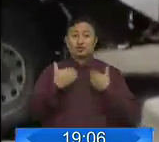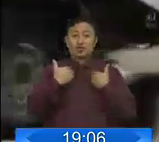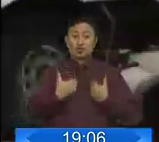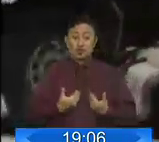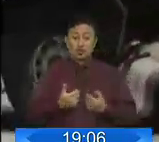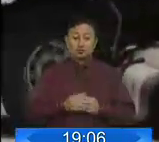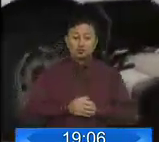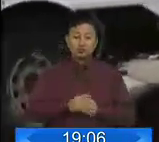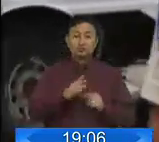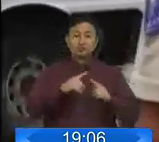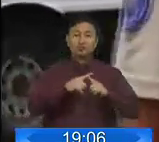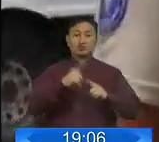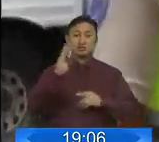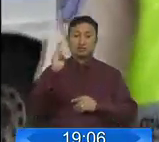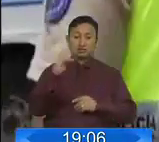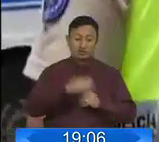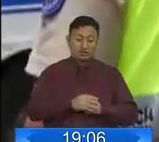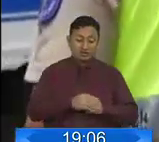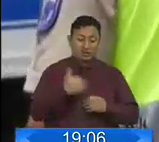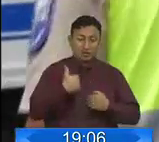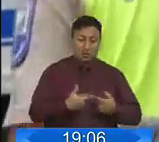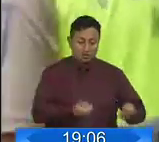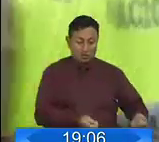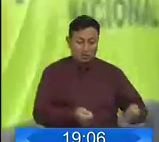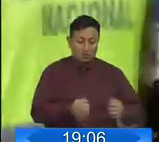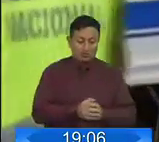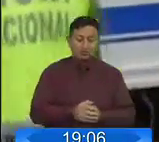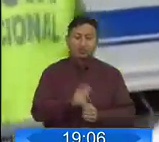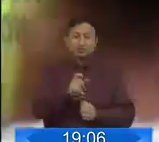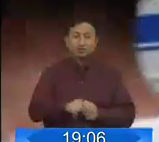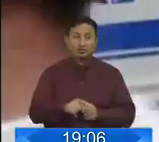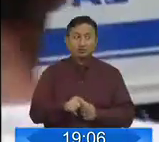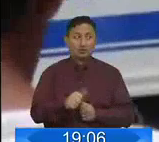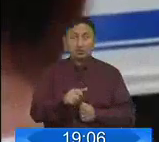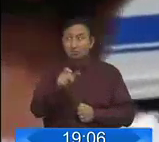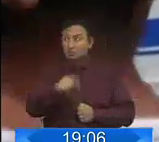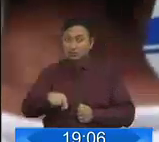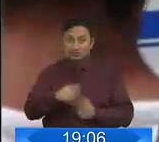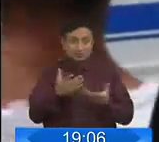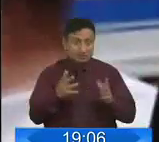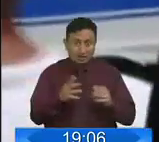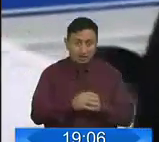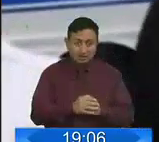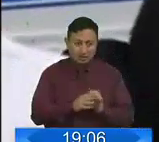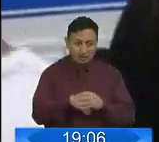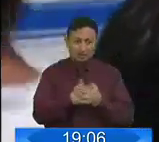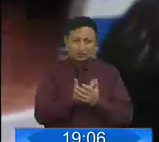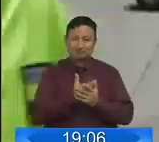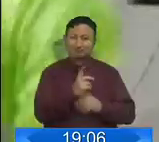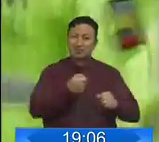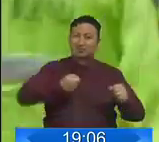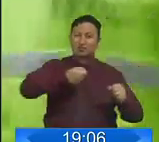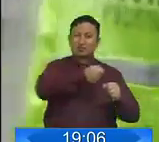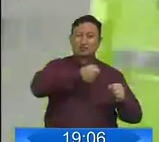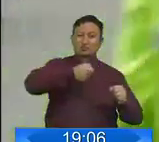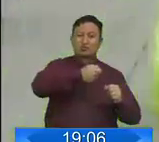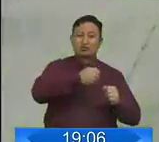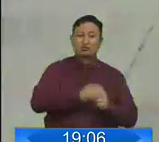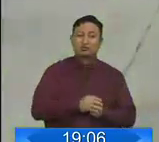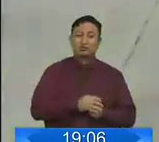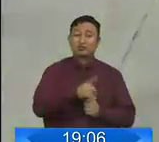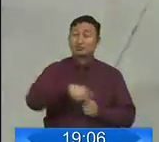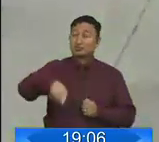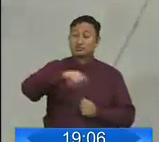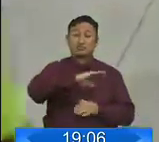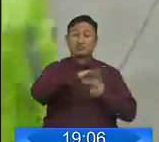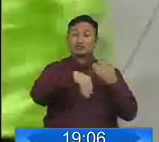su expareja. Aquel señor aprovechó que no había nadie más en aquella vivienda para atacar a la mujer que era muy querida y conocida